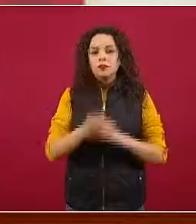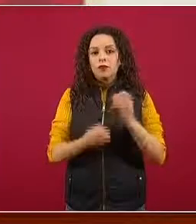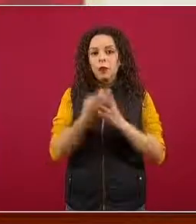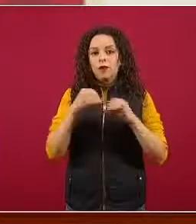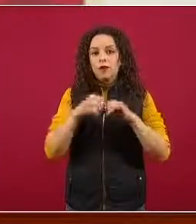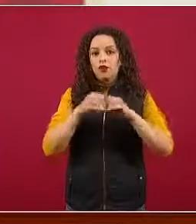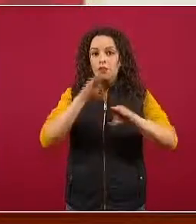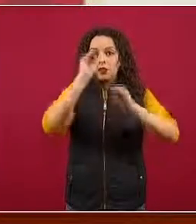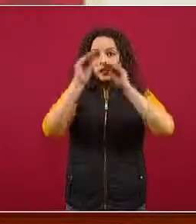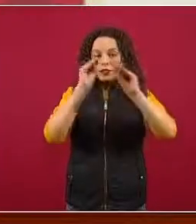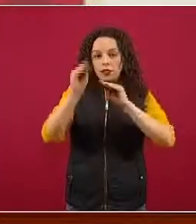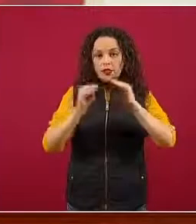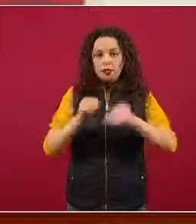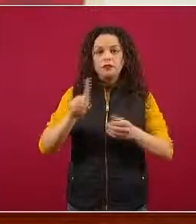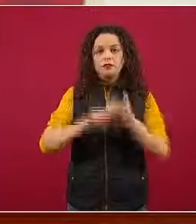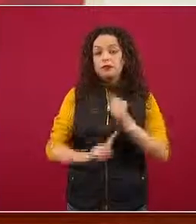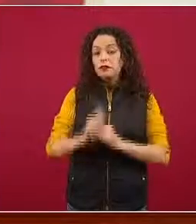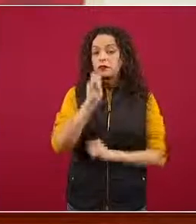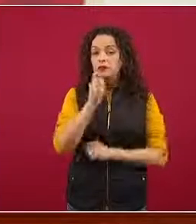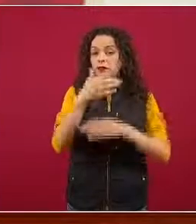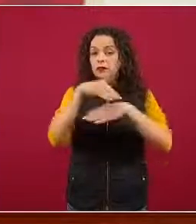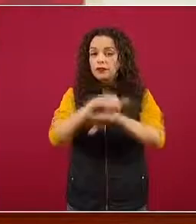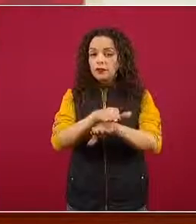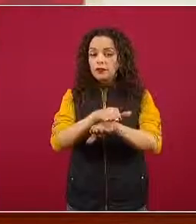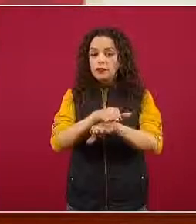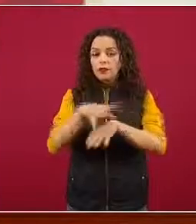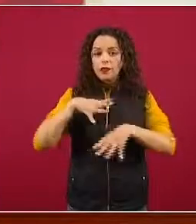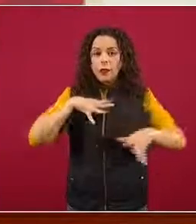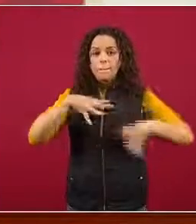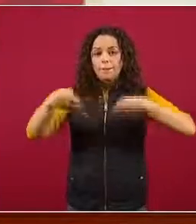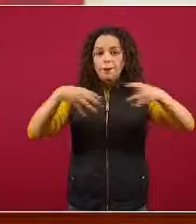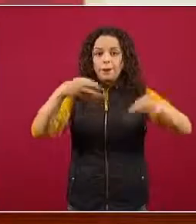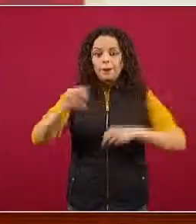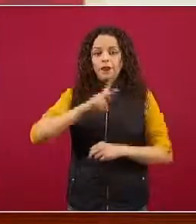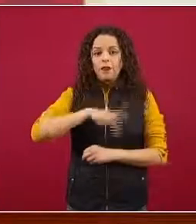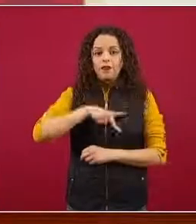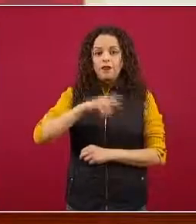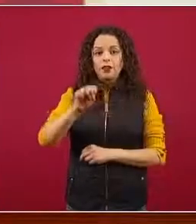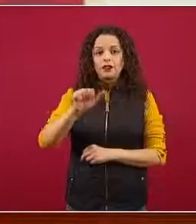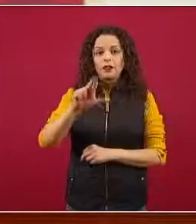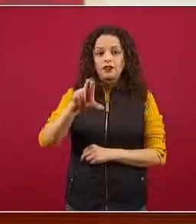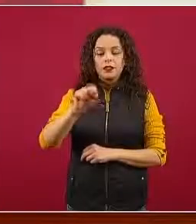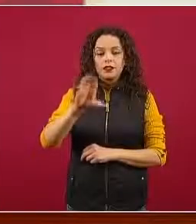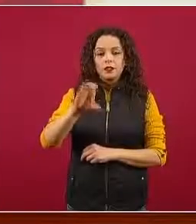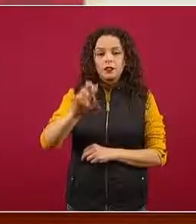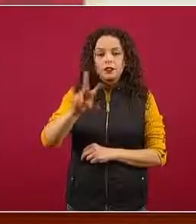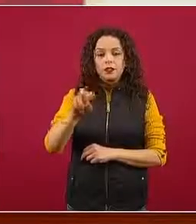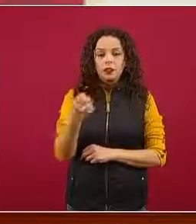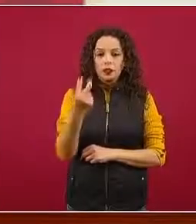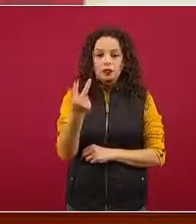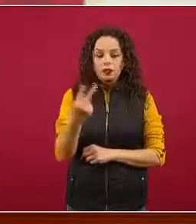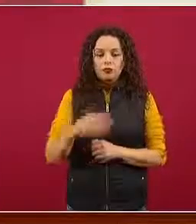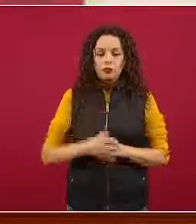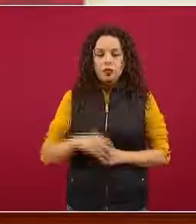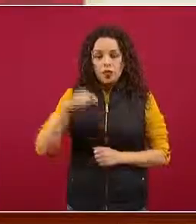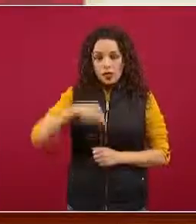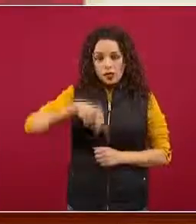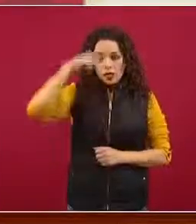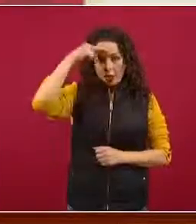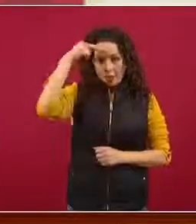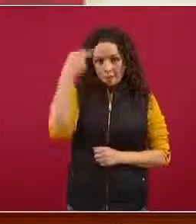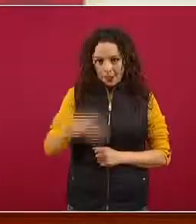de la epidemia causada por el virus SARS-CoV-2 en nuestro